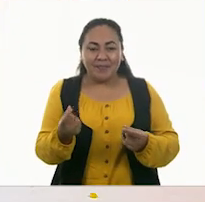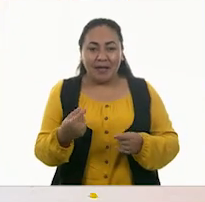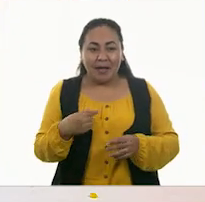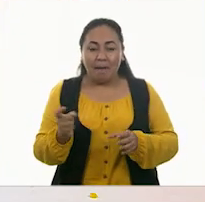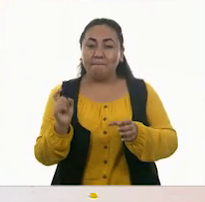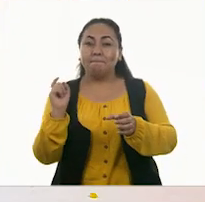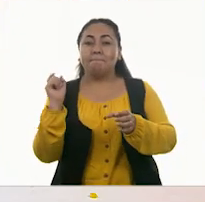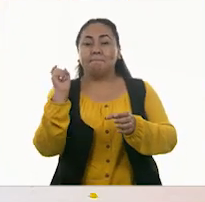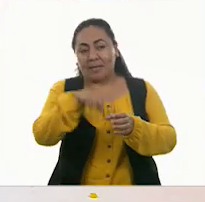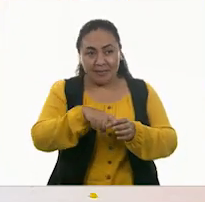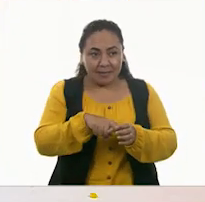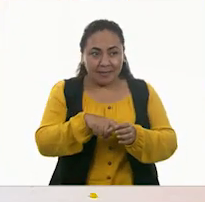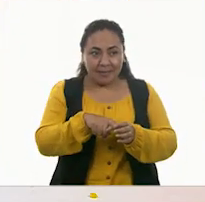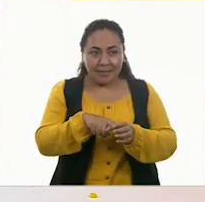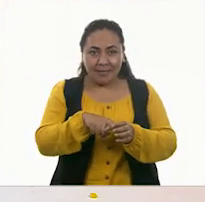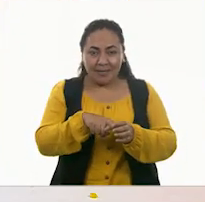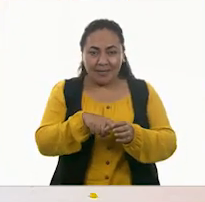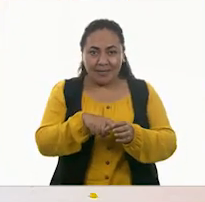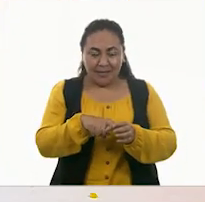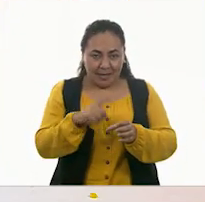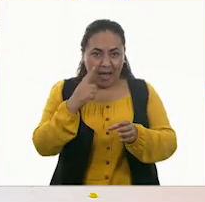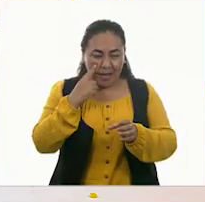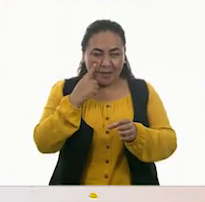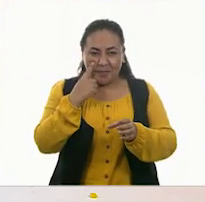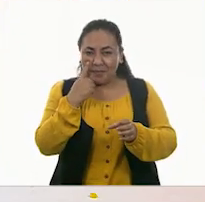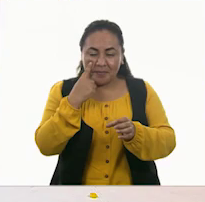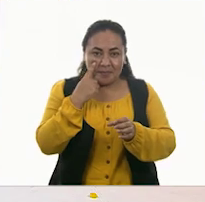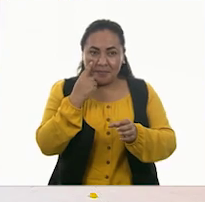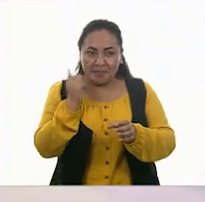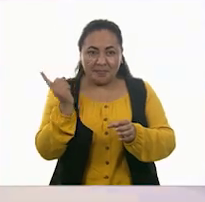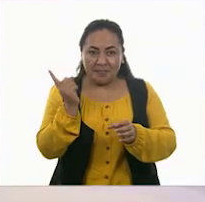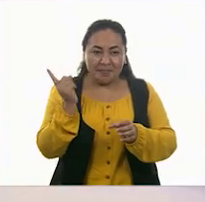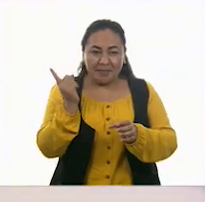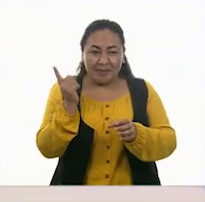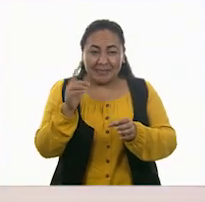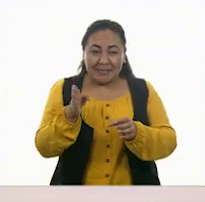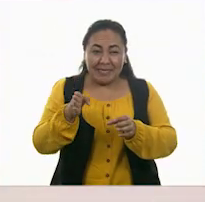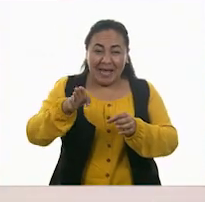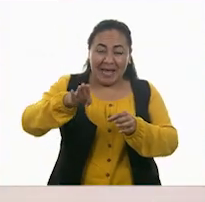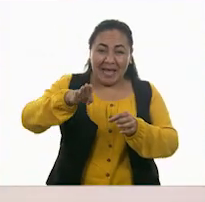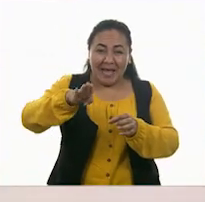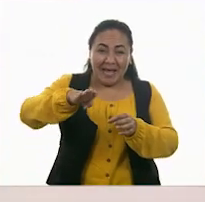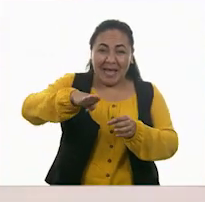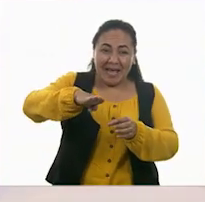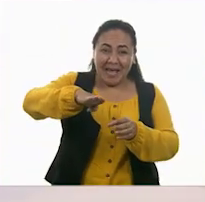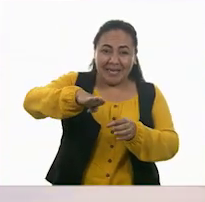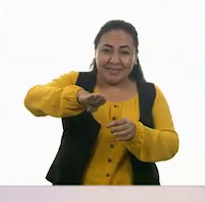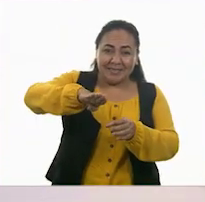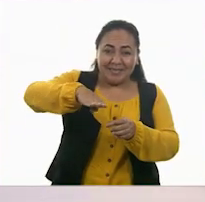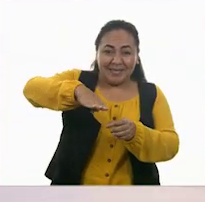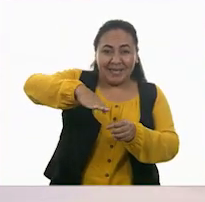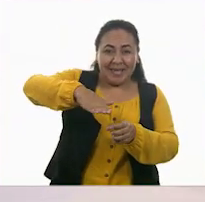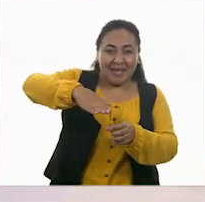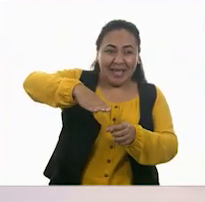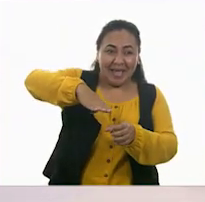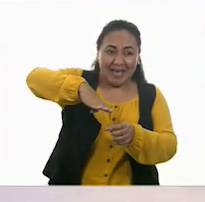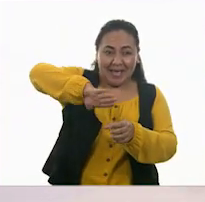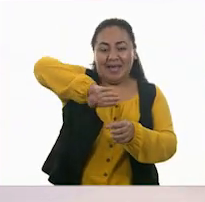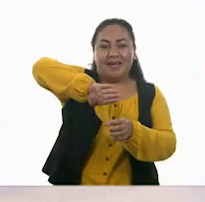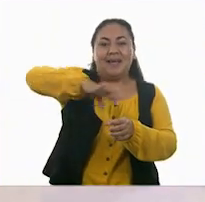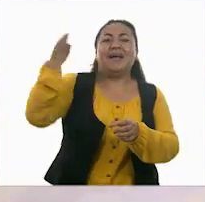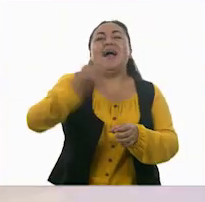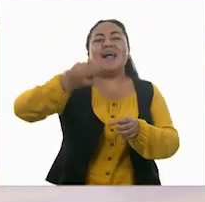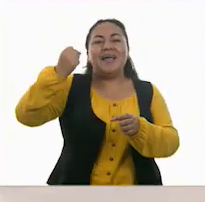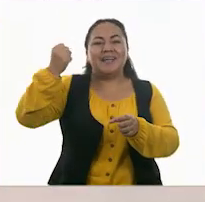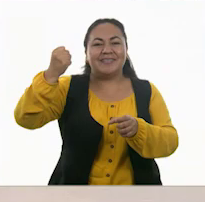atinar. La apoyamos, lo colocamos encima del tenis. Suave, suave, suave, suave. Ahí amigos, en casita, con calma, con calma. Changuitos. No pasa nada, no pasa nada.